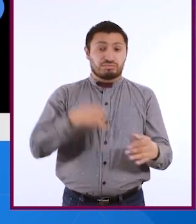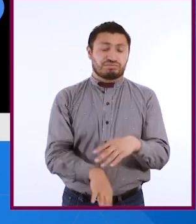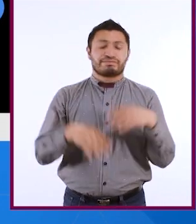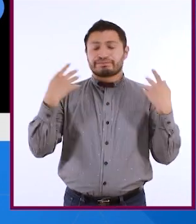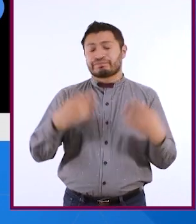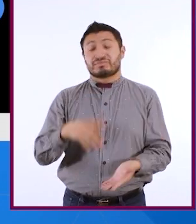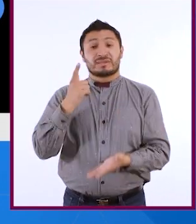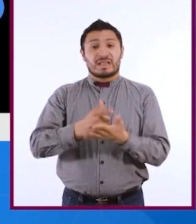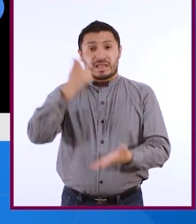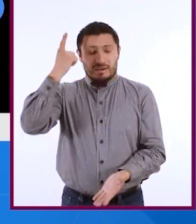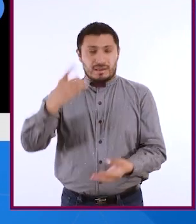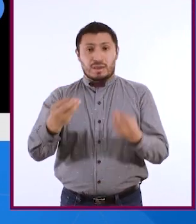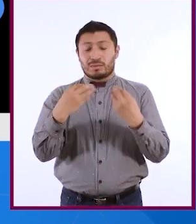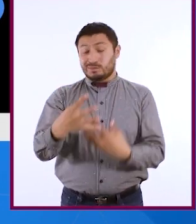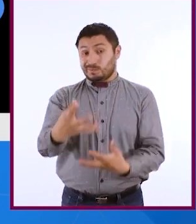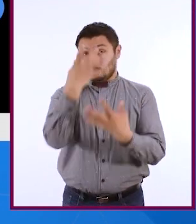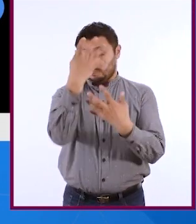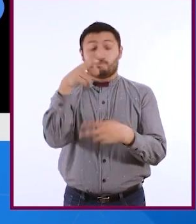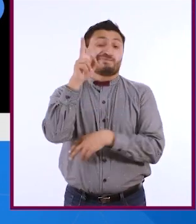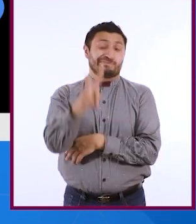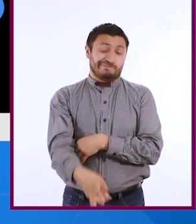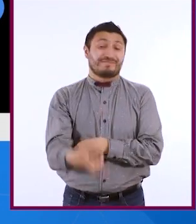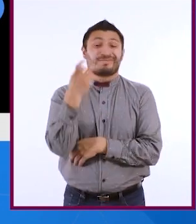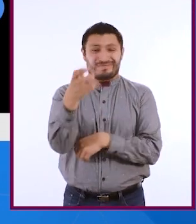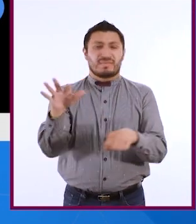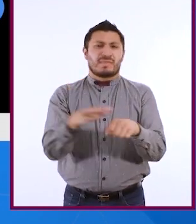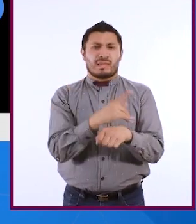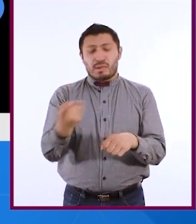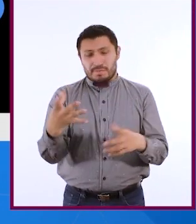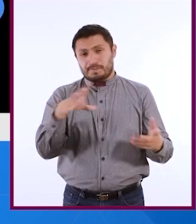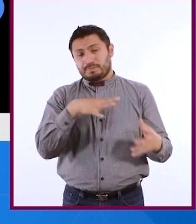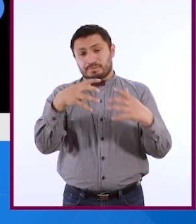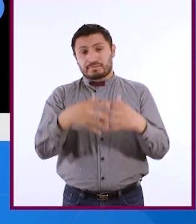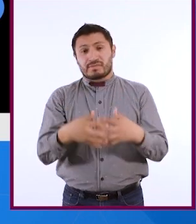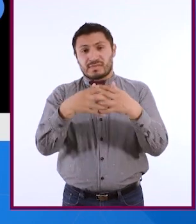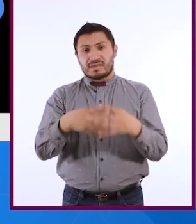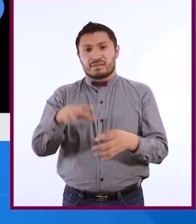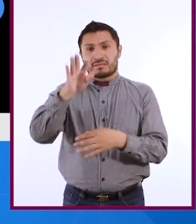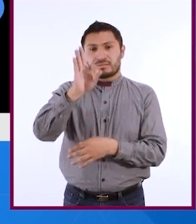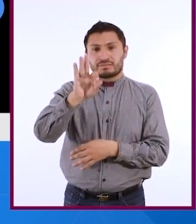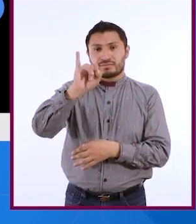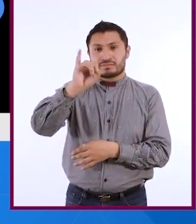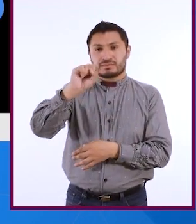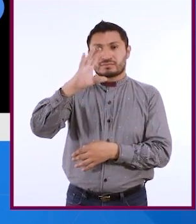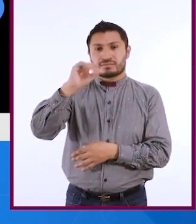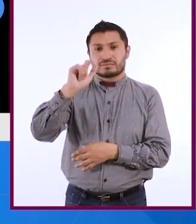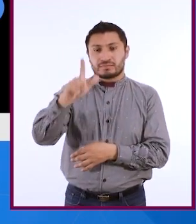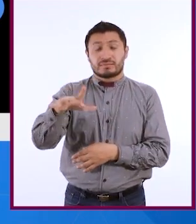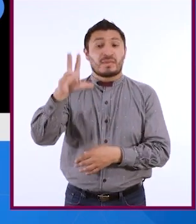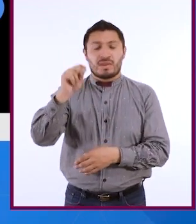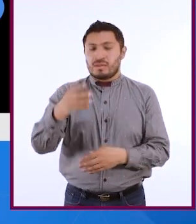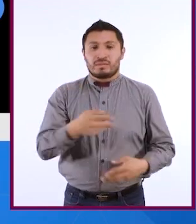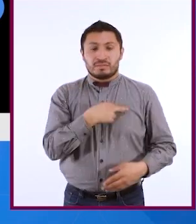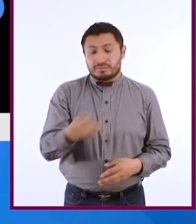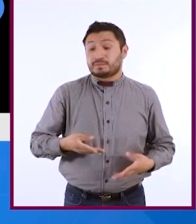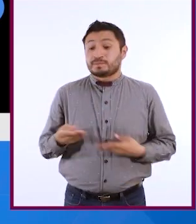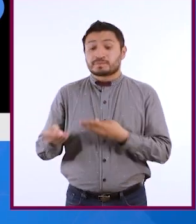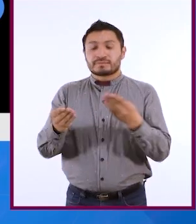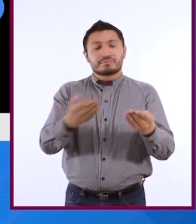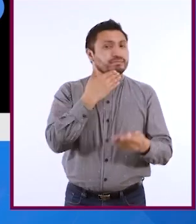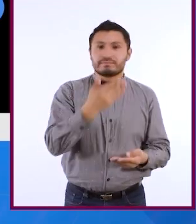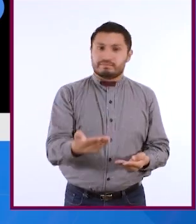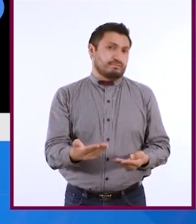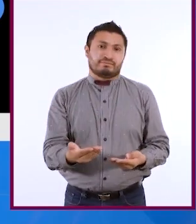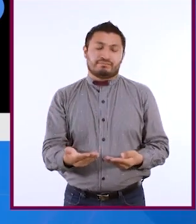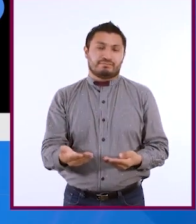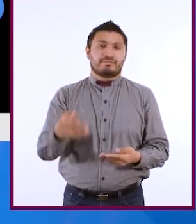profundo y muy avergonzante, y eso se debe parcialmente a un sistema fiscal que no hace distribución de la riqueza. La